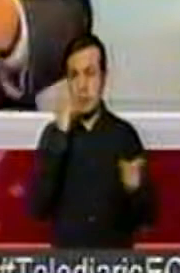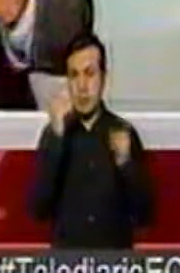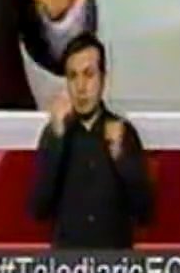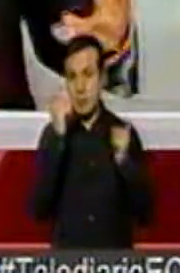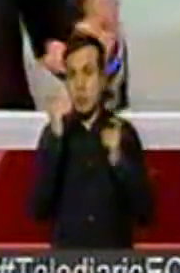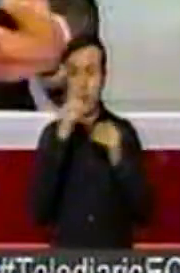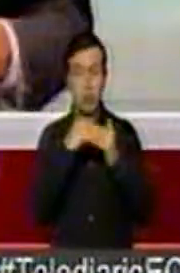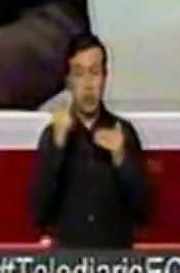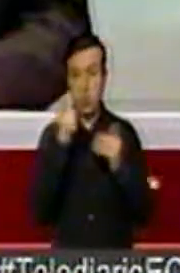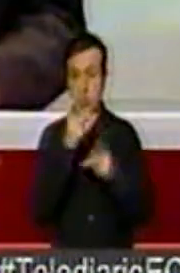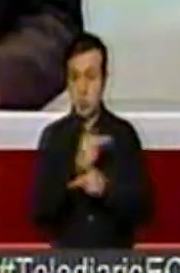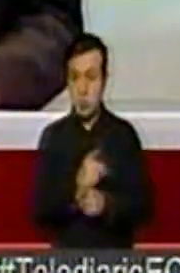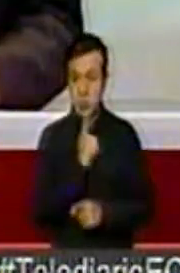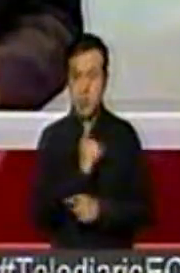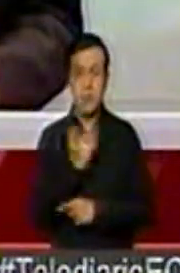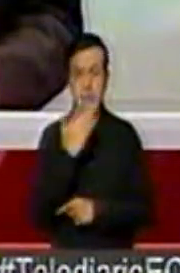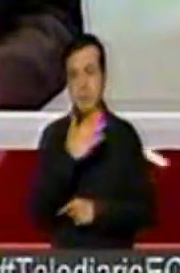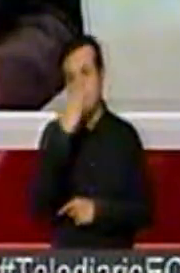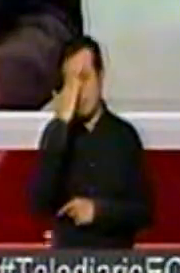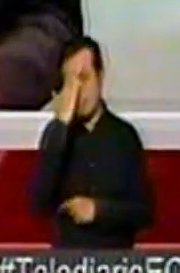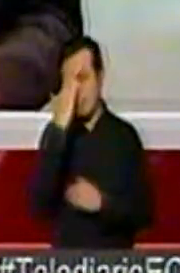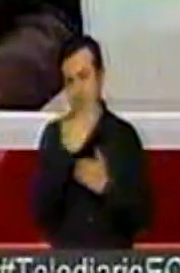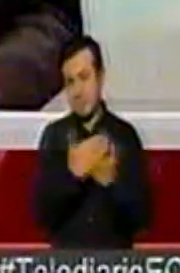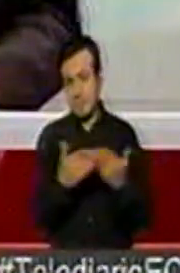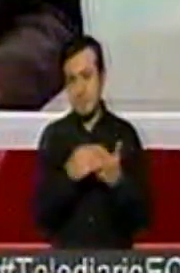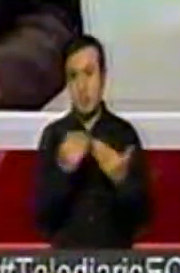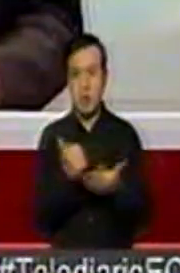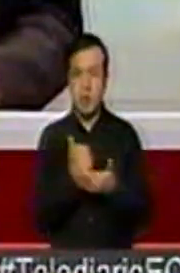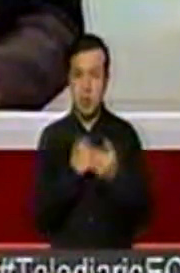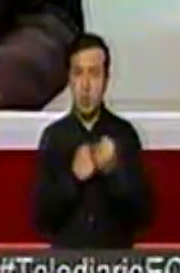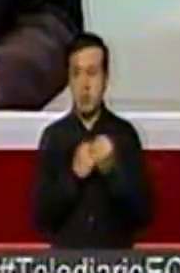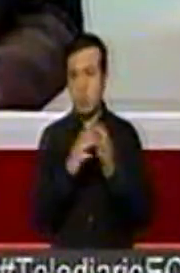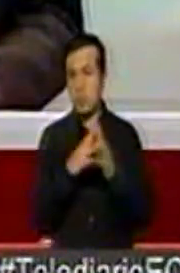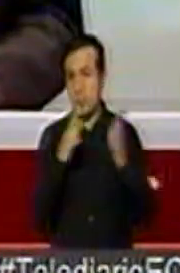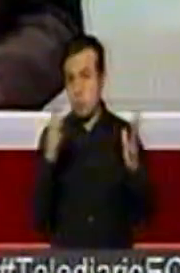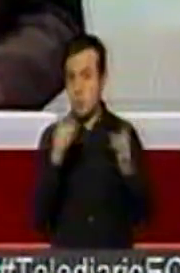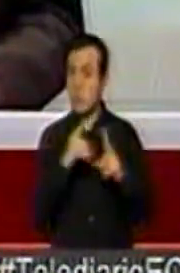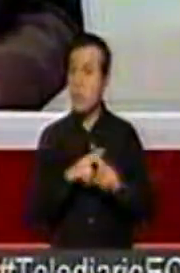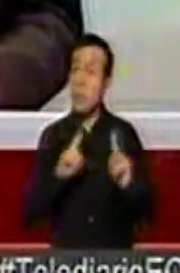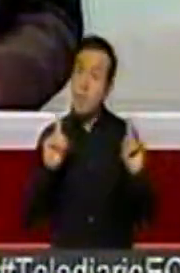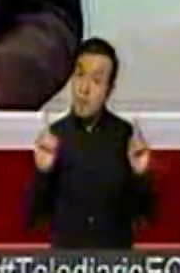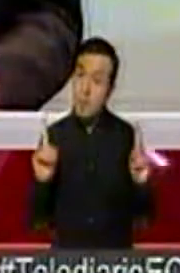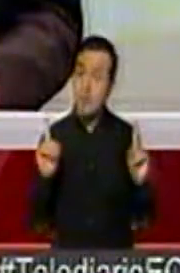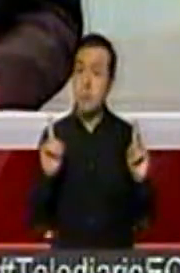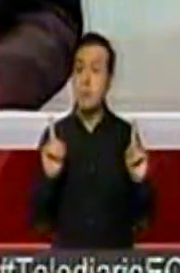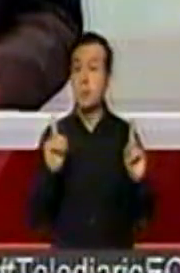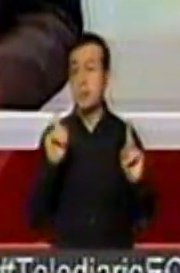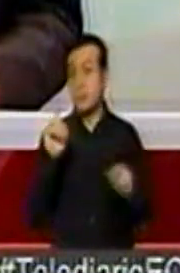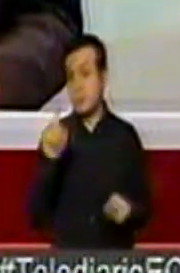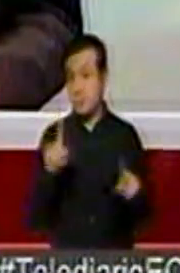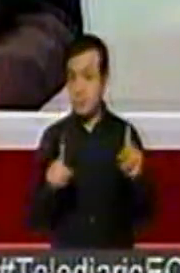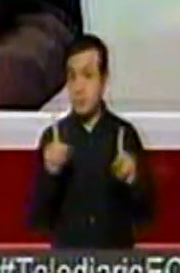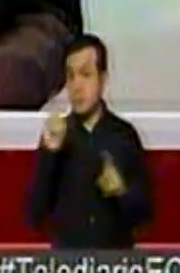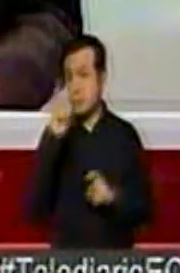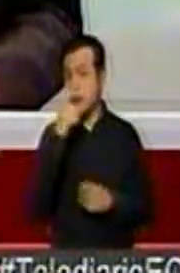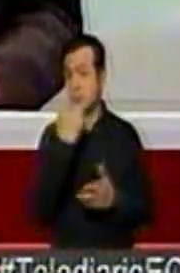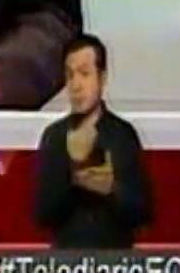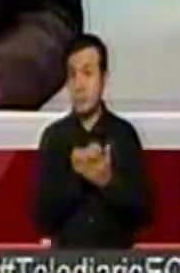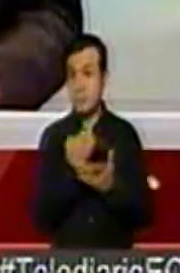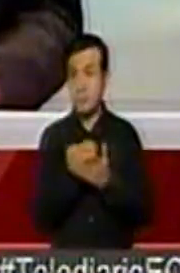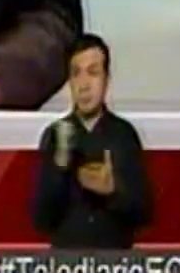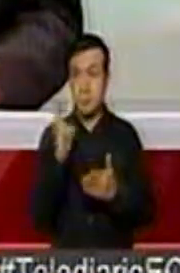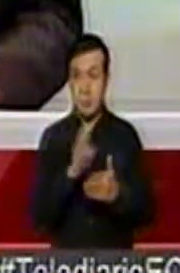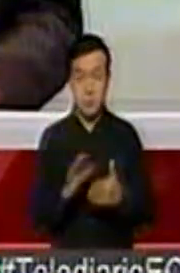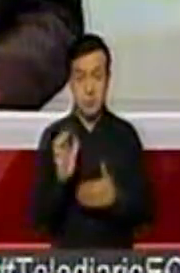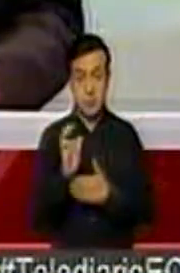el dólar porque es algo que ha sido beneficioso para el país, pero esto también pone su desafío sobre la economía del país. ¿Puede